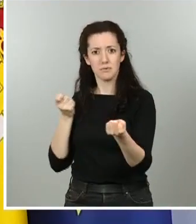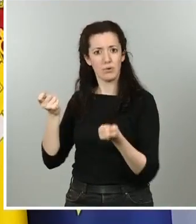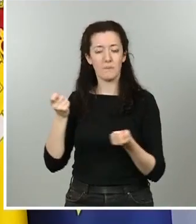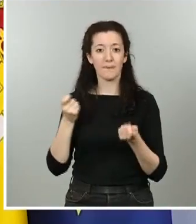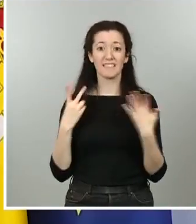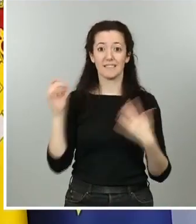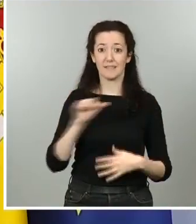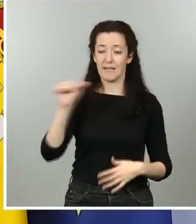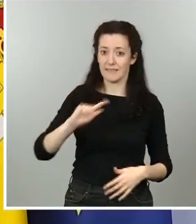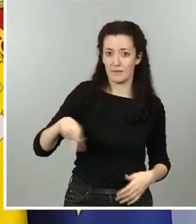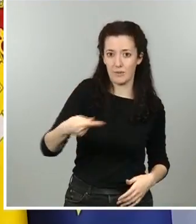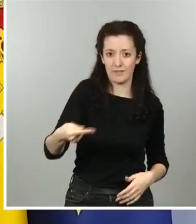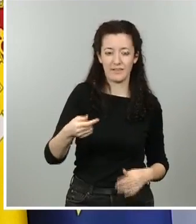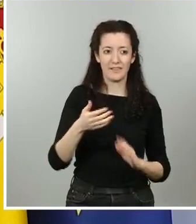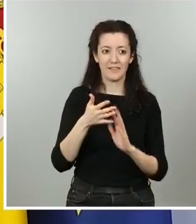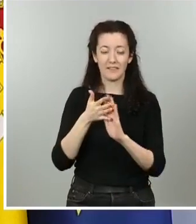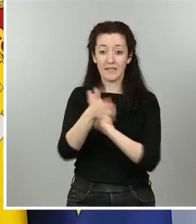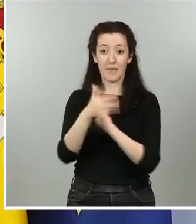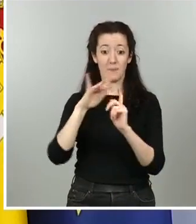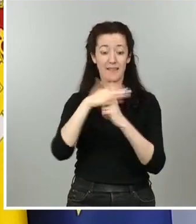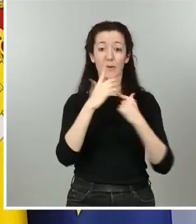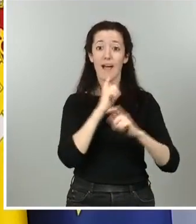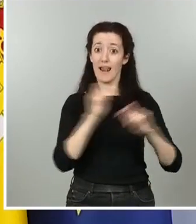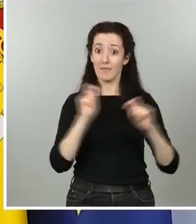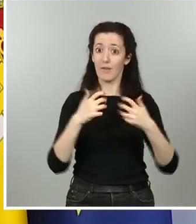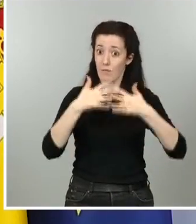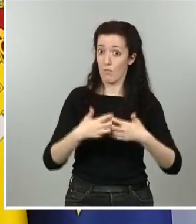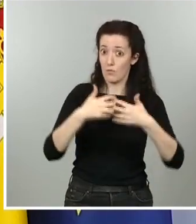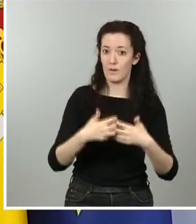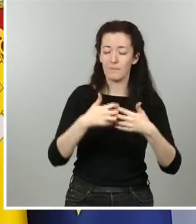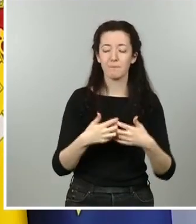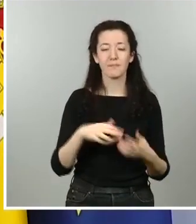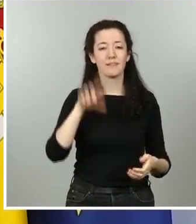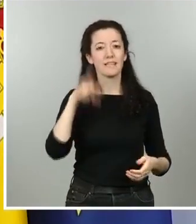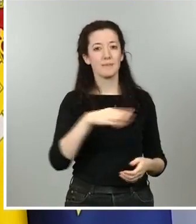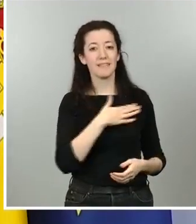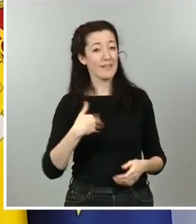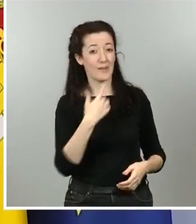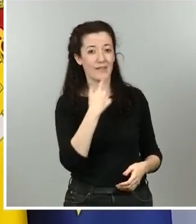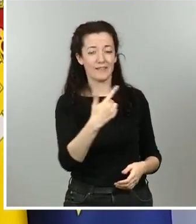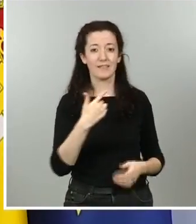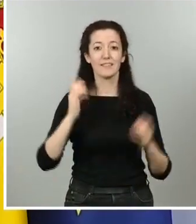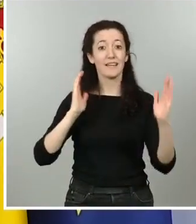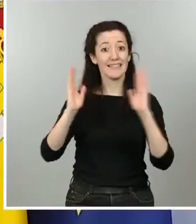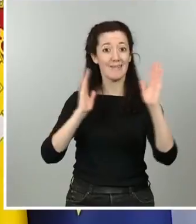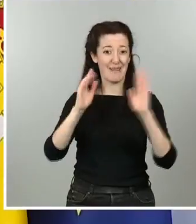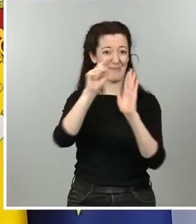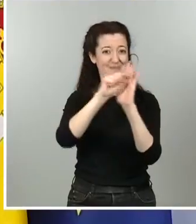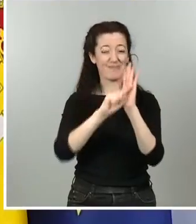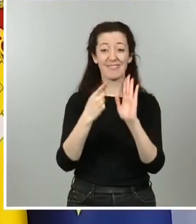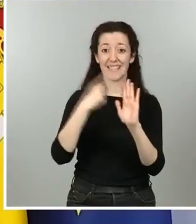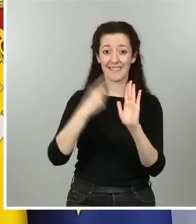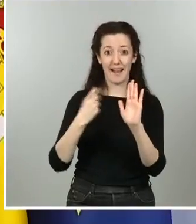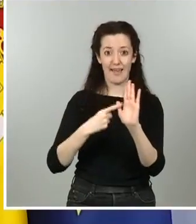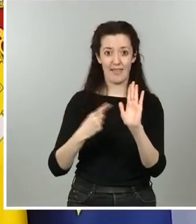después. Por tanto, el estado de alarma ha funcionado, y les quería también decir que en la etapa de desescalada que estamos iniciando